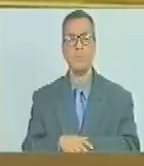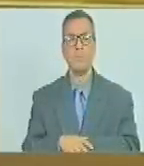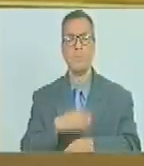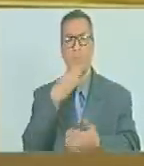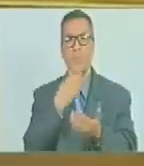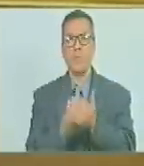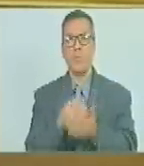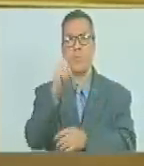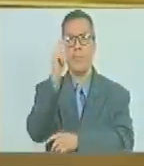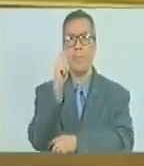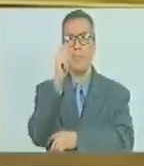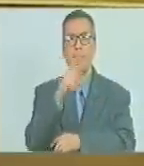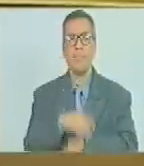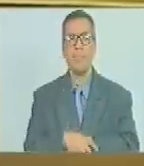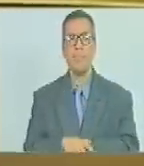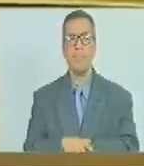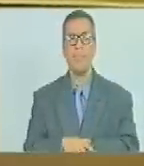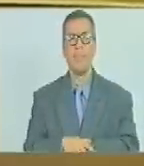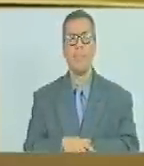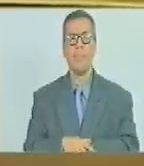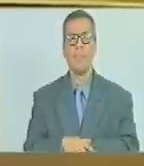Gracias, diputado.